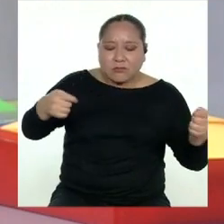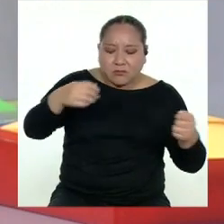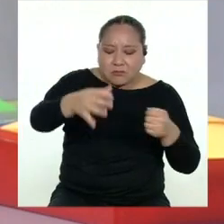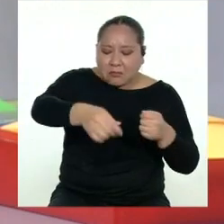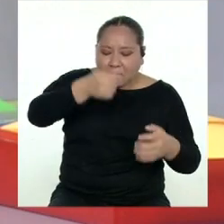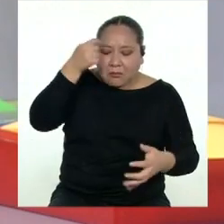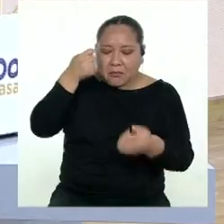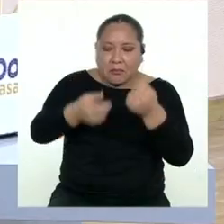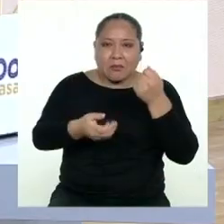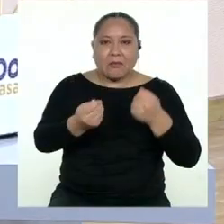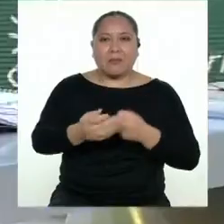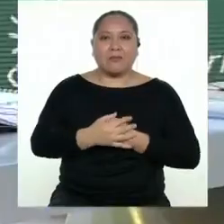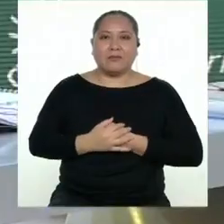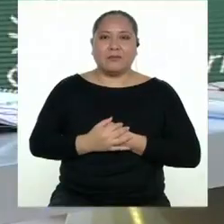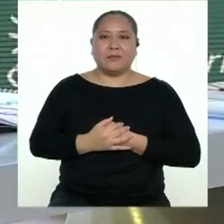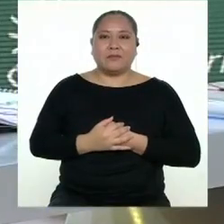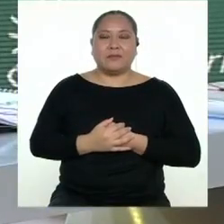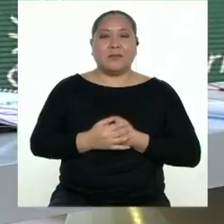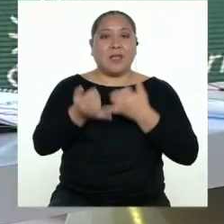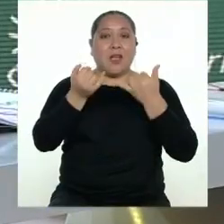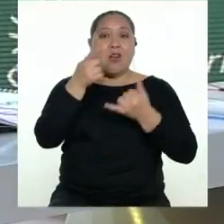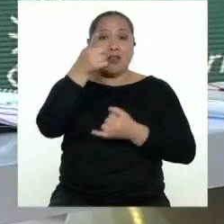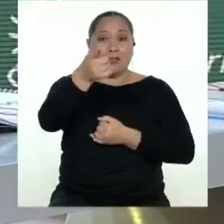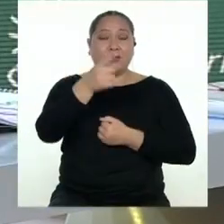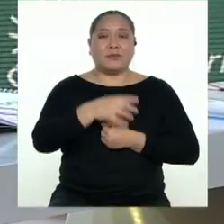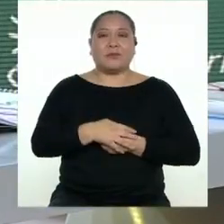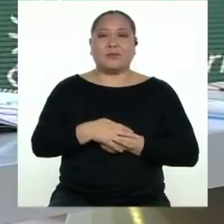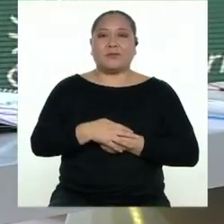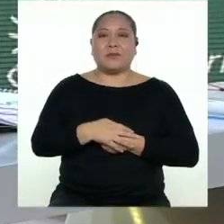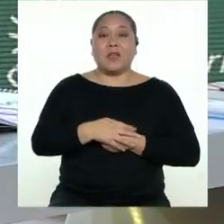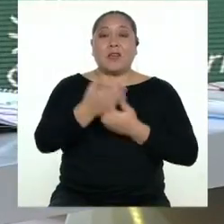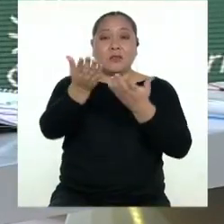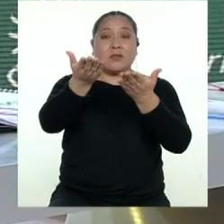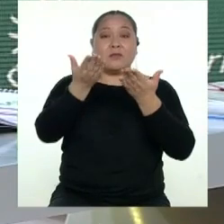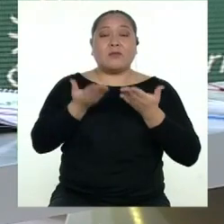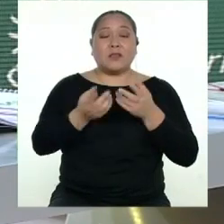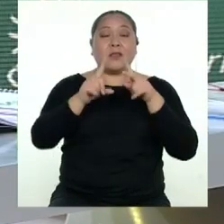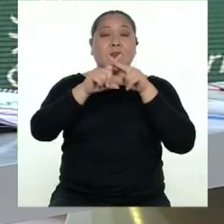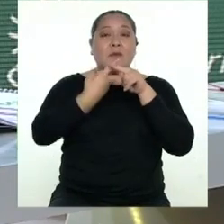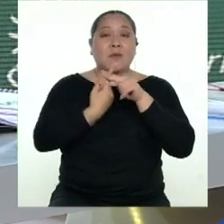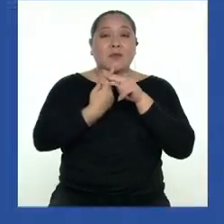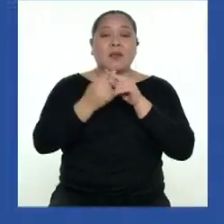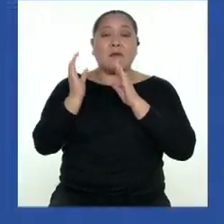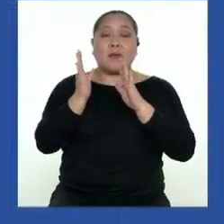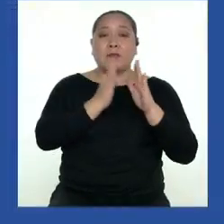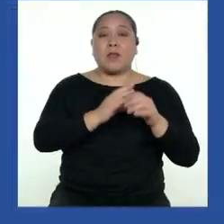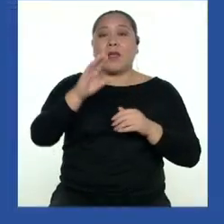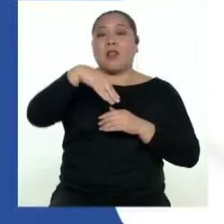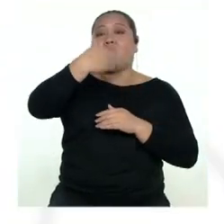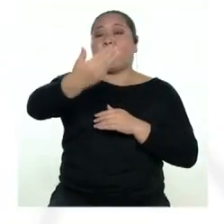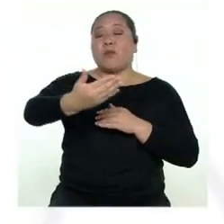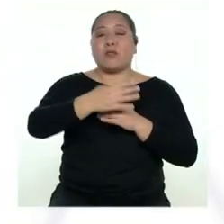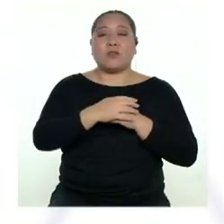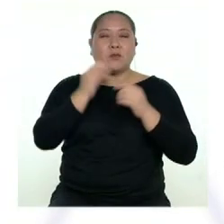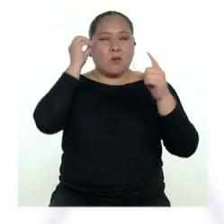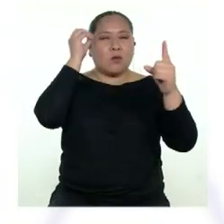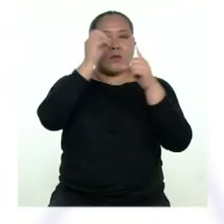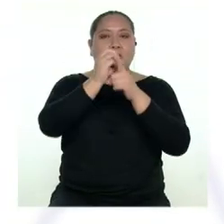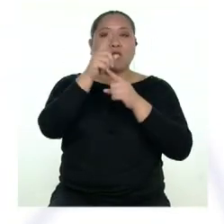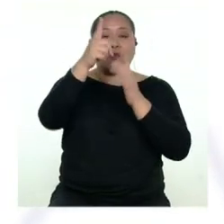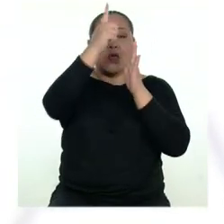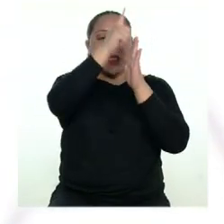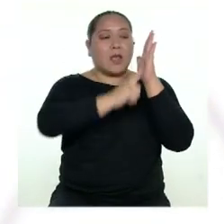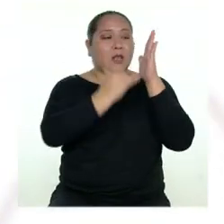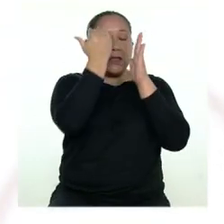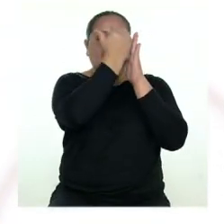reciclaje. Ahora te toca a ti. Las y los invitamos a empezar a hacer el siguiente reto. Haz una lista